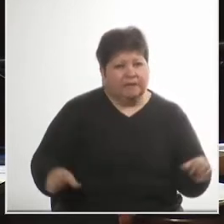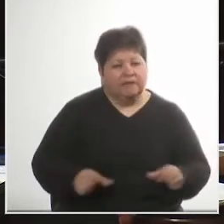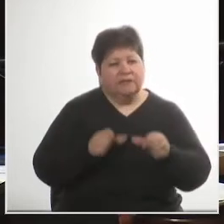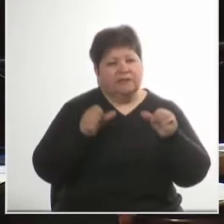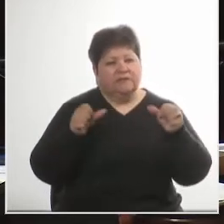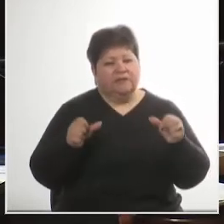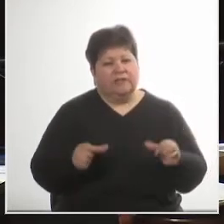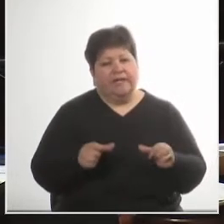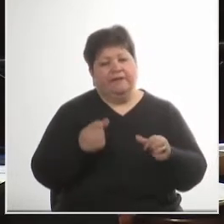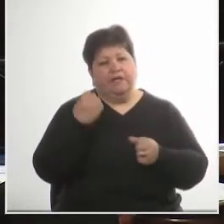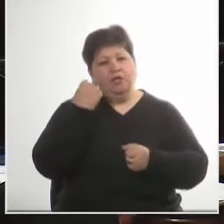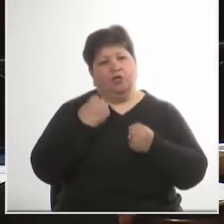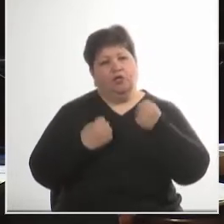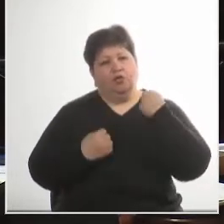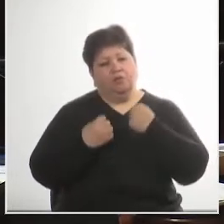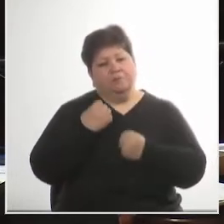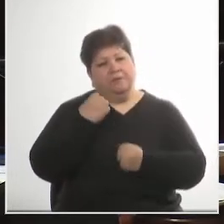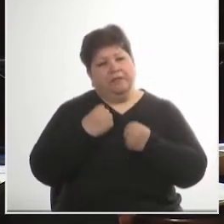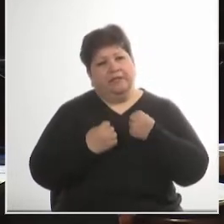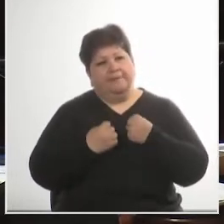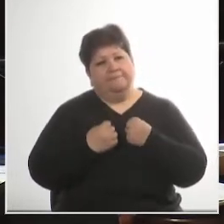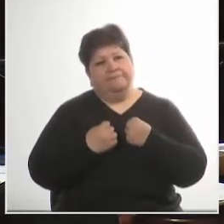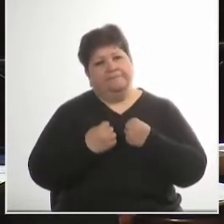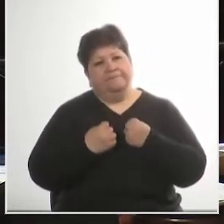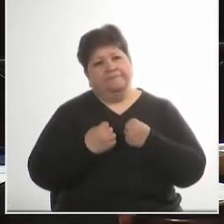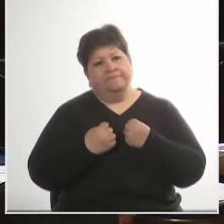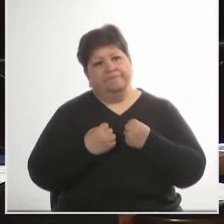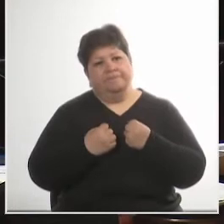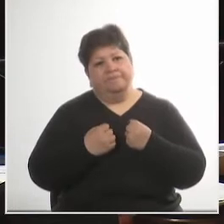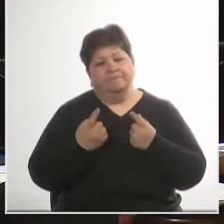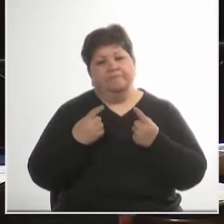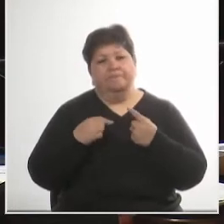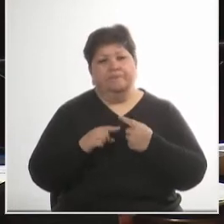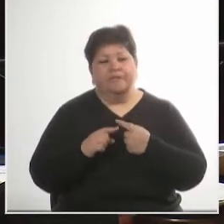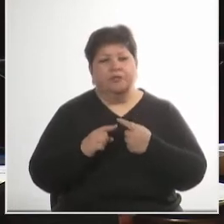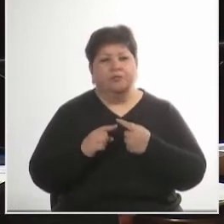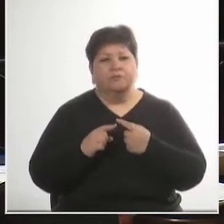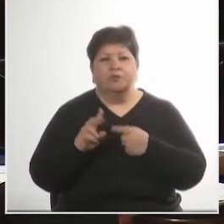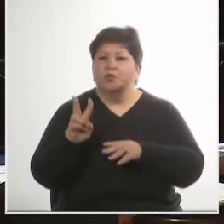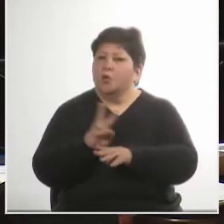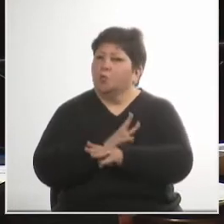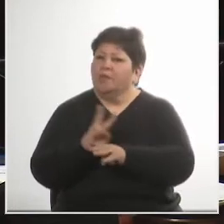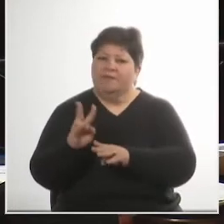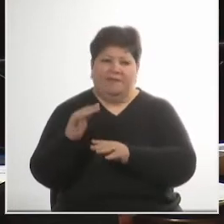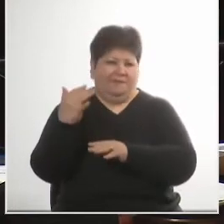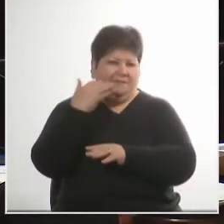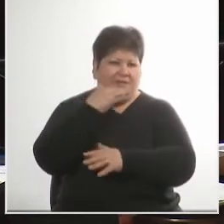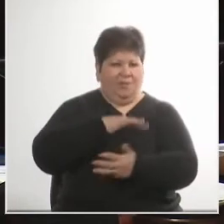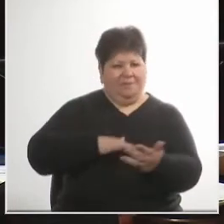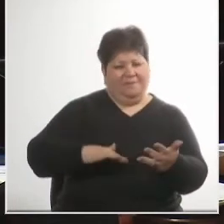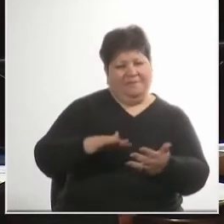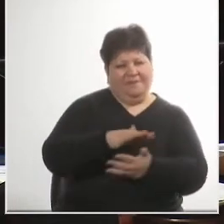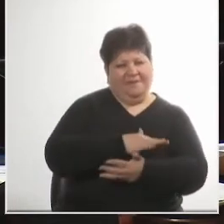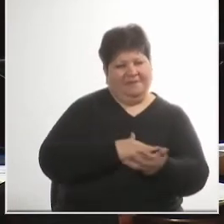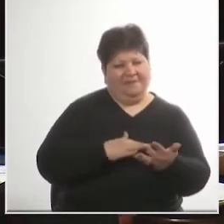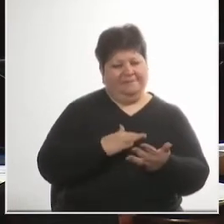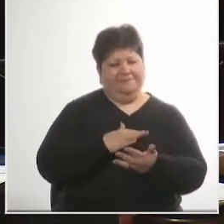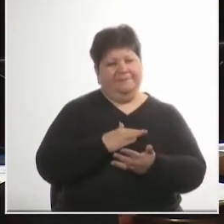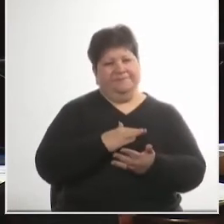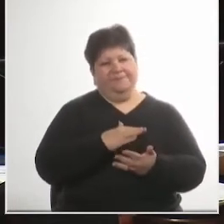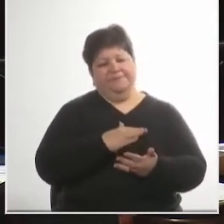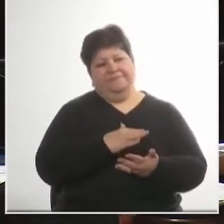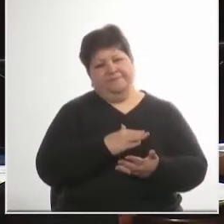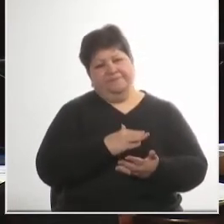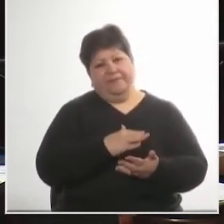un franco atentado a la integridad del medio ambiente. Sin duda que